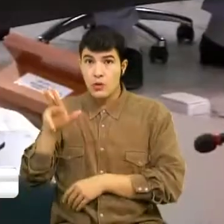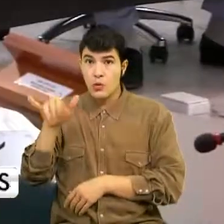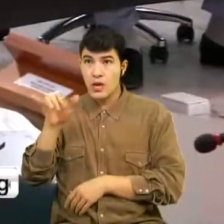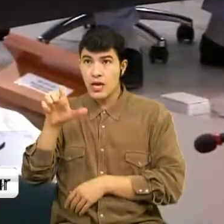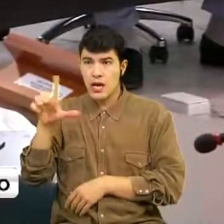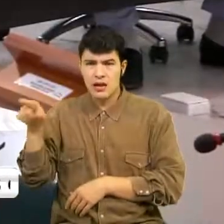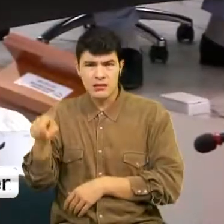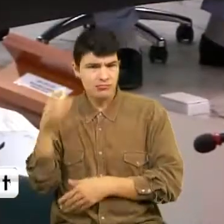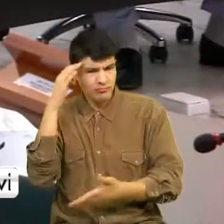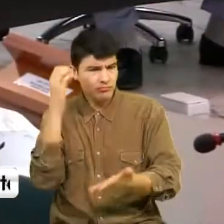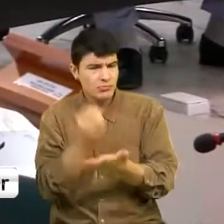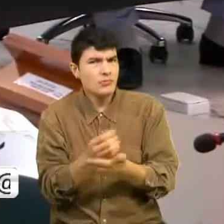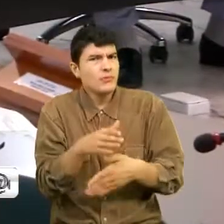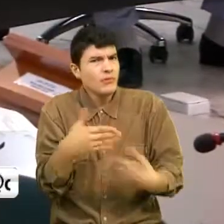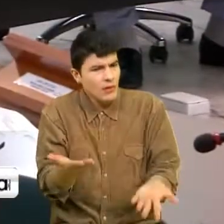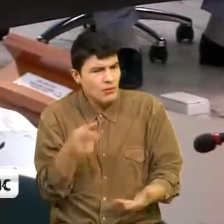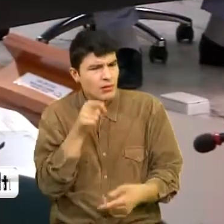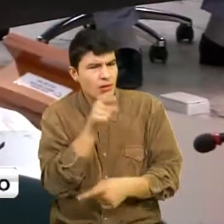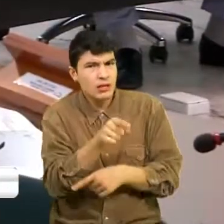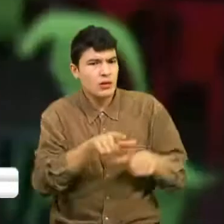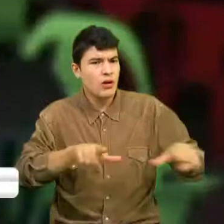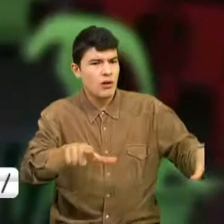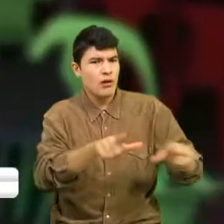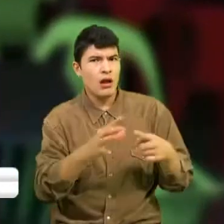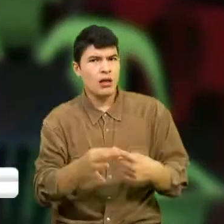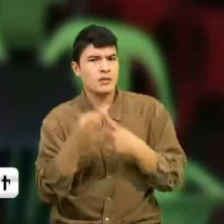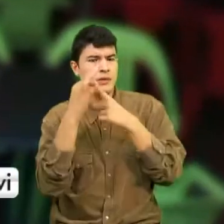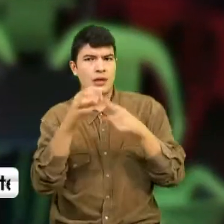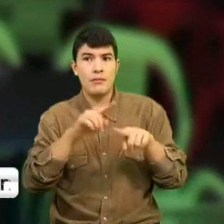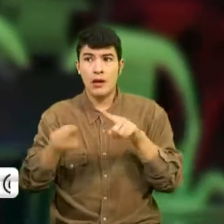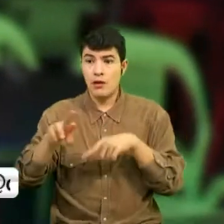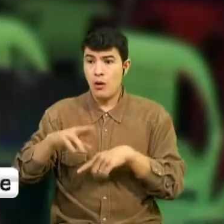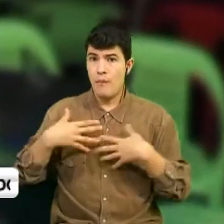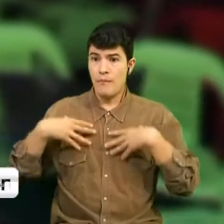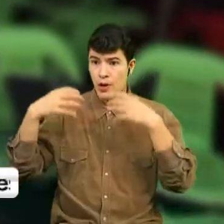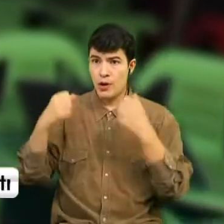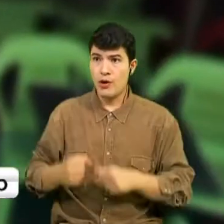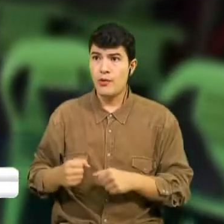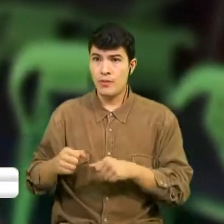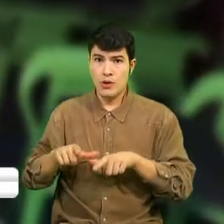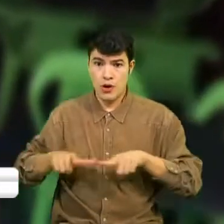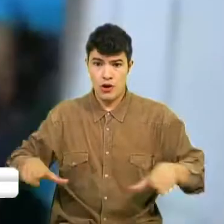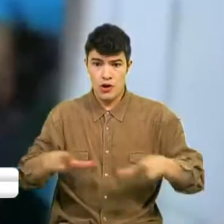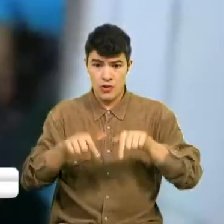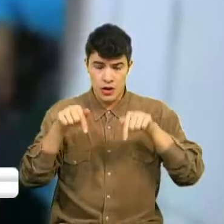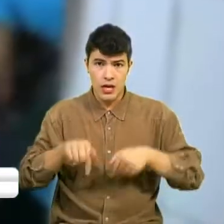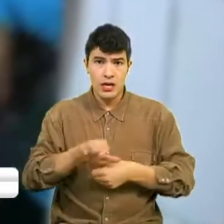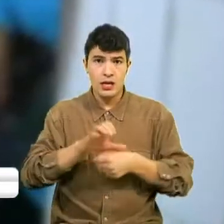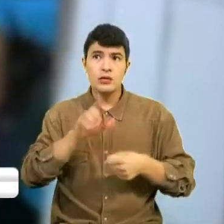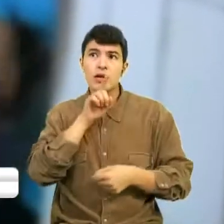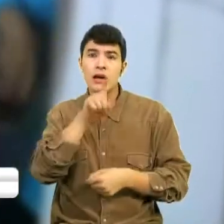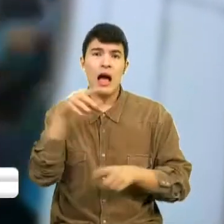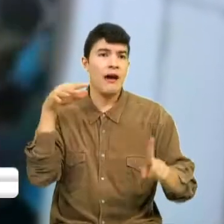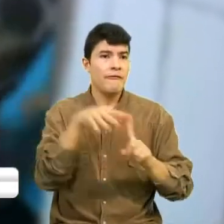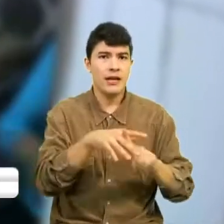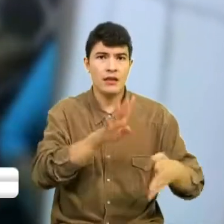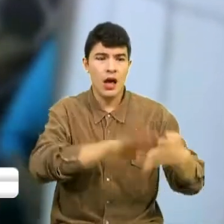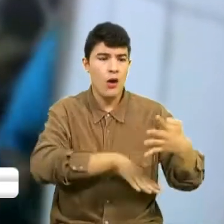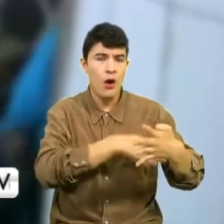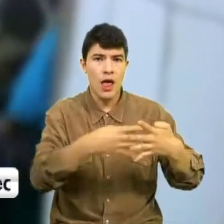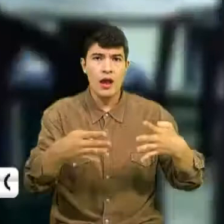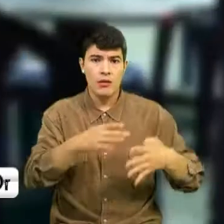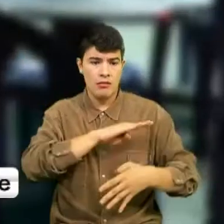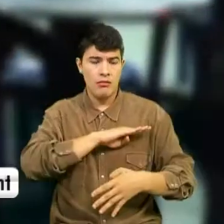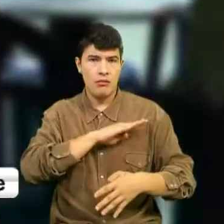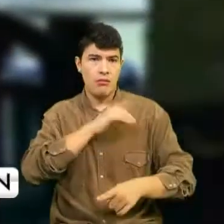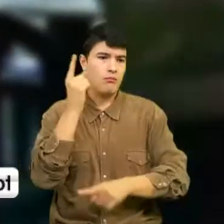como estos establecimientos tienen privilegios mientras que los propietarios locales son afectados por los horarios que